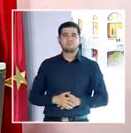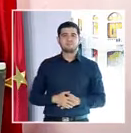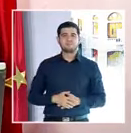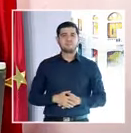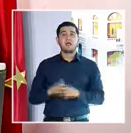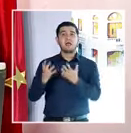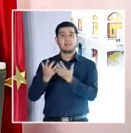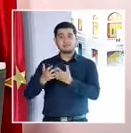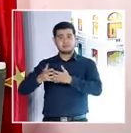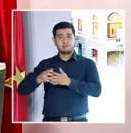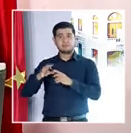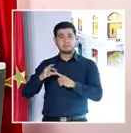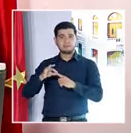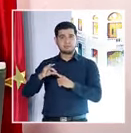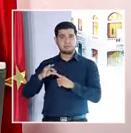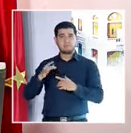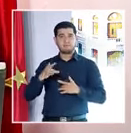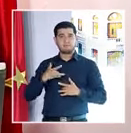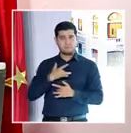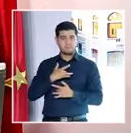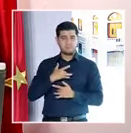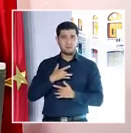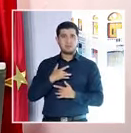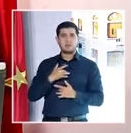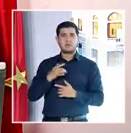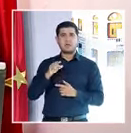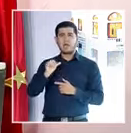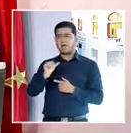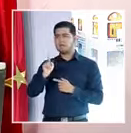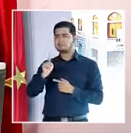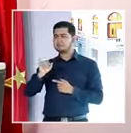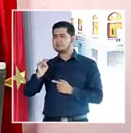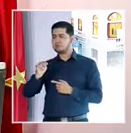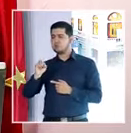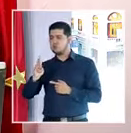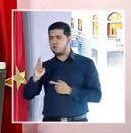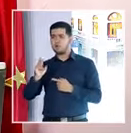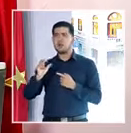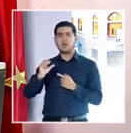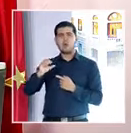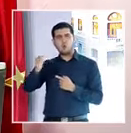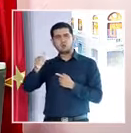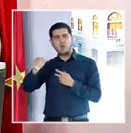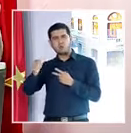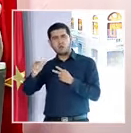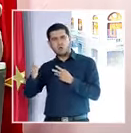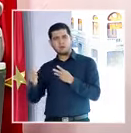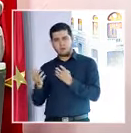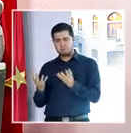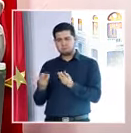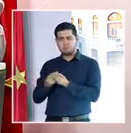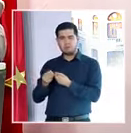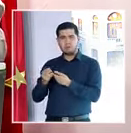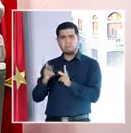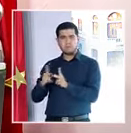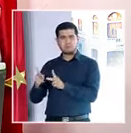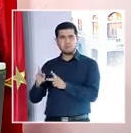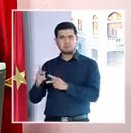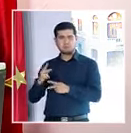manera particular, a la CUT, a Asinor, a SUTEN y a todos los demás.